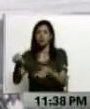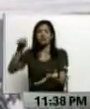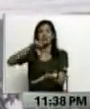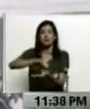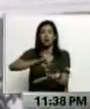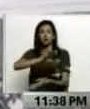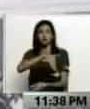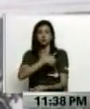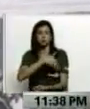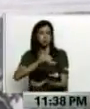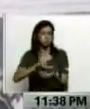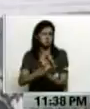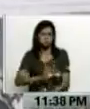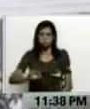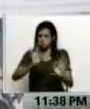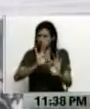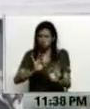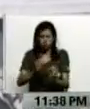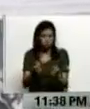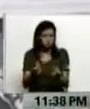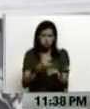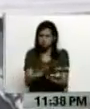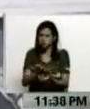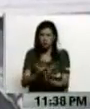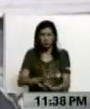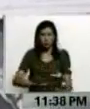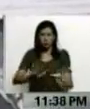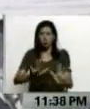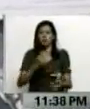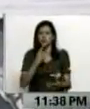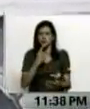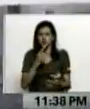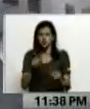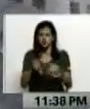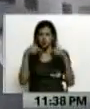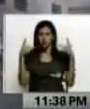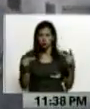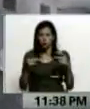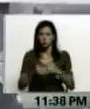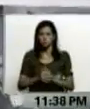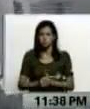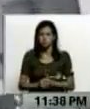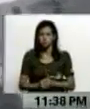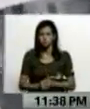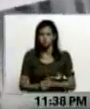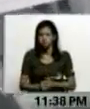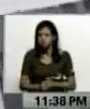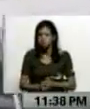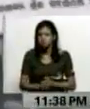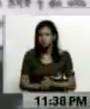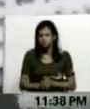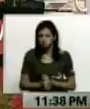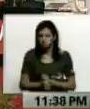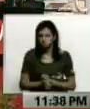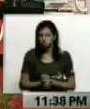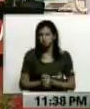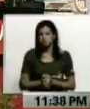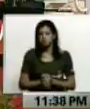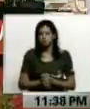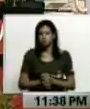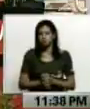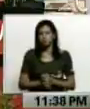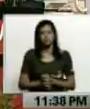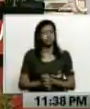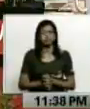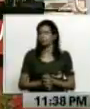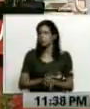Universitaria no se registraron alteraciones del orden ni tampoco incidente dice aquí el la